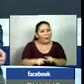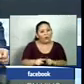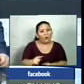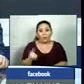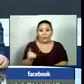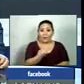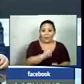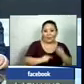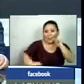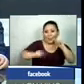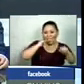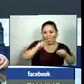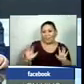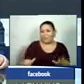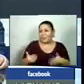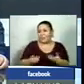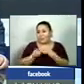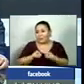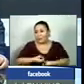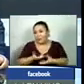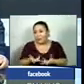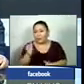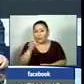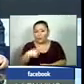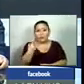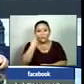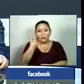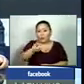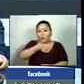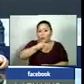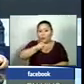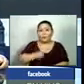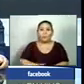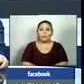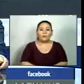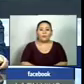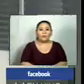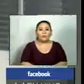explicaciones dan las autoridades sobre esta situación? Escuchemos a continuación el reporte de Néstor Hernández.